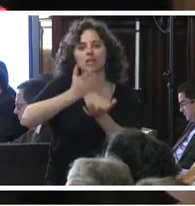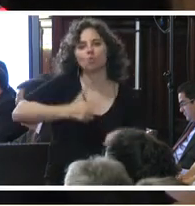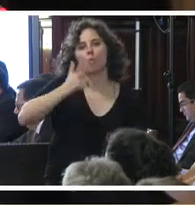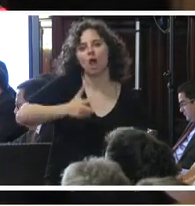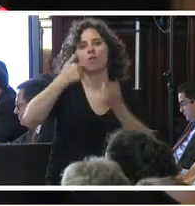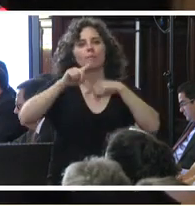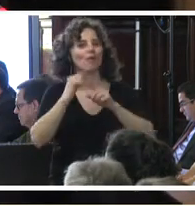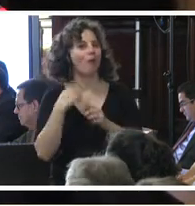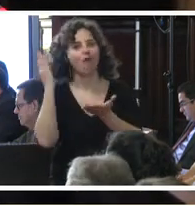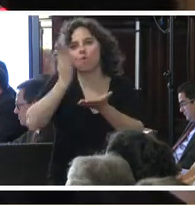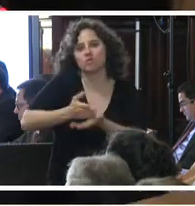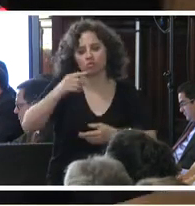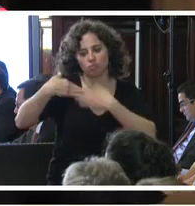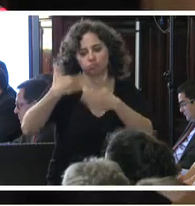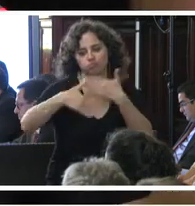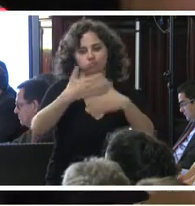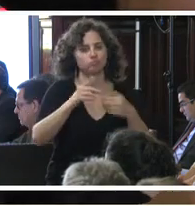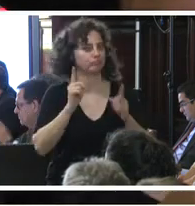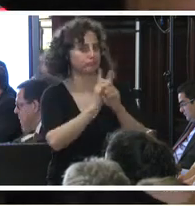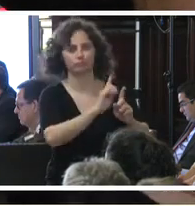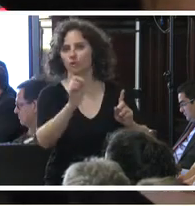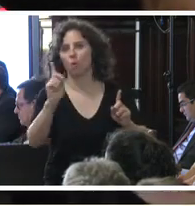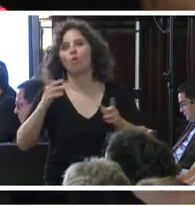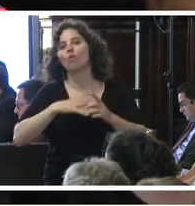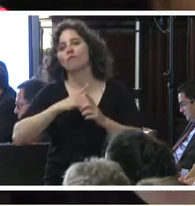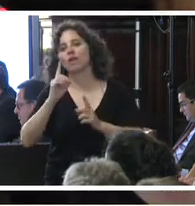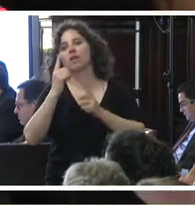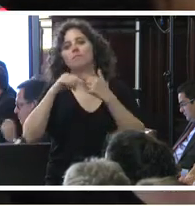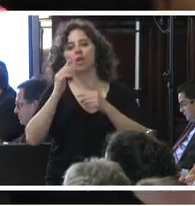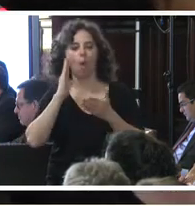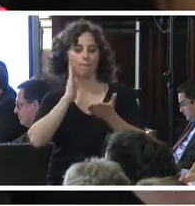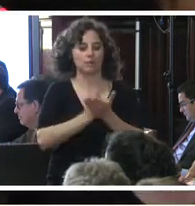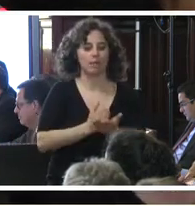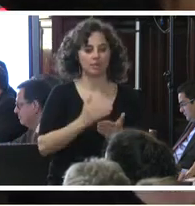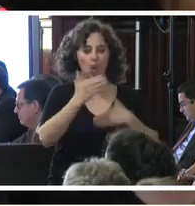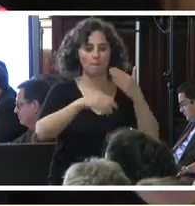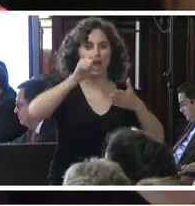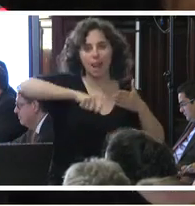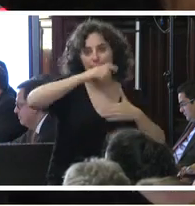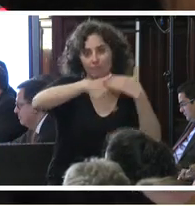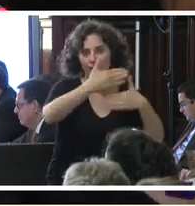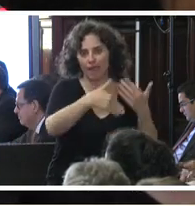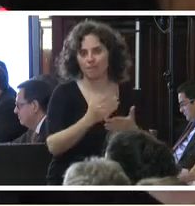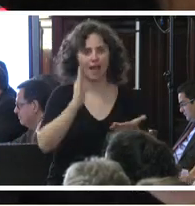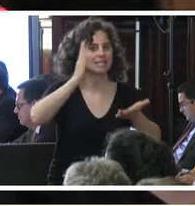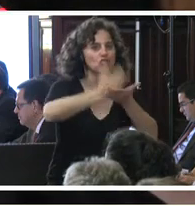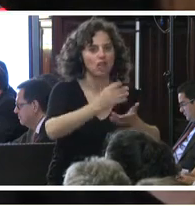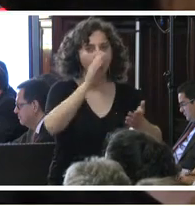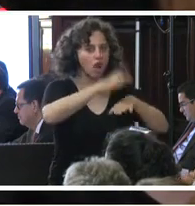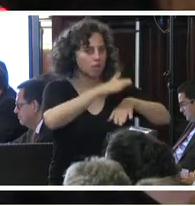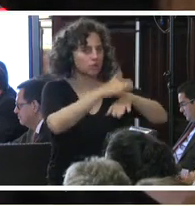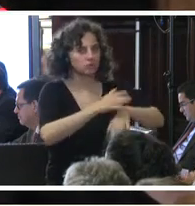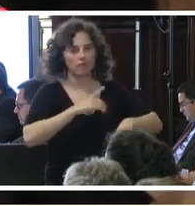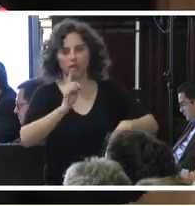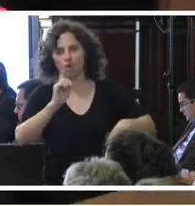Humanos, pero no hay juicios seguidos en estos casos, procesalmente o penalmente, para sancionar penalmente a los